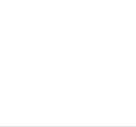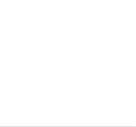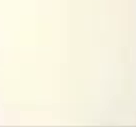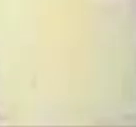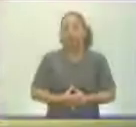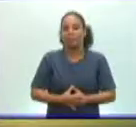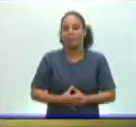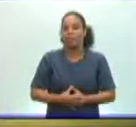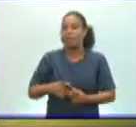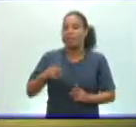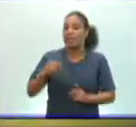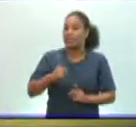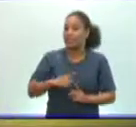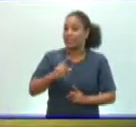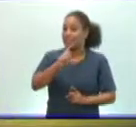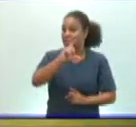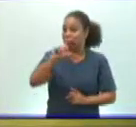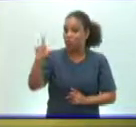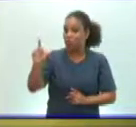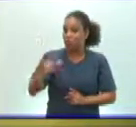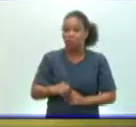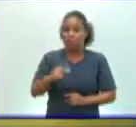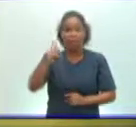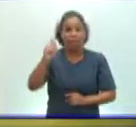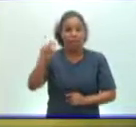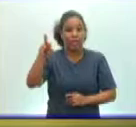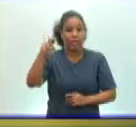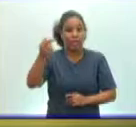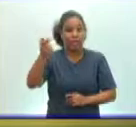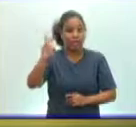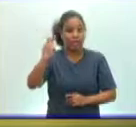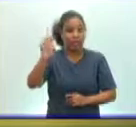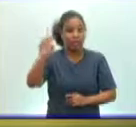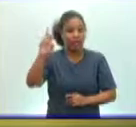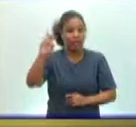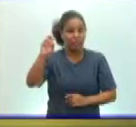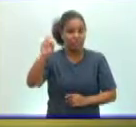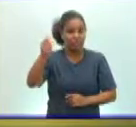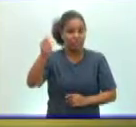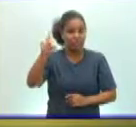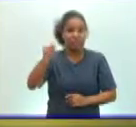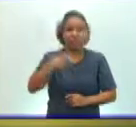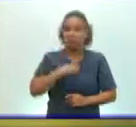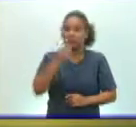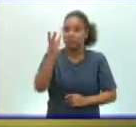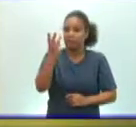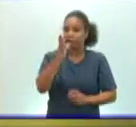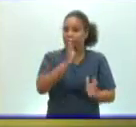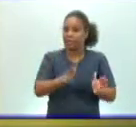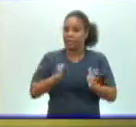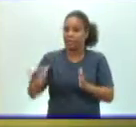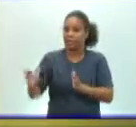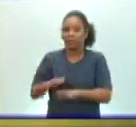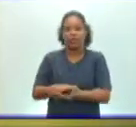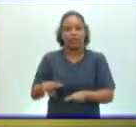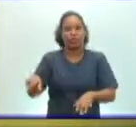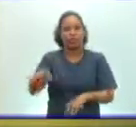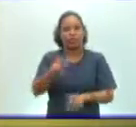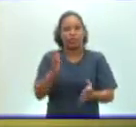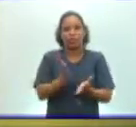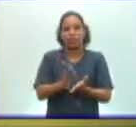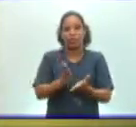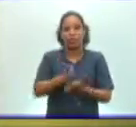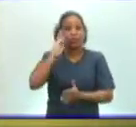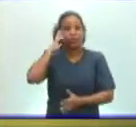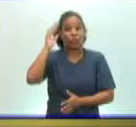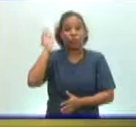El teorema de las transversales está formado por 3 partes que ya ustedes han estudiado. Recuerda siempre